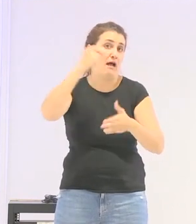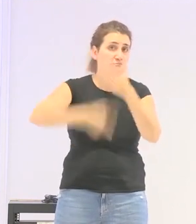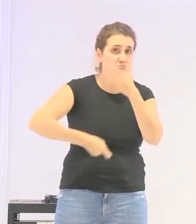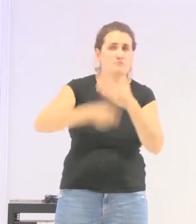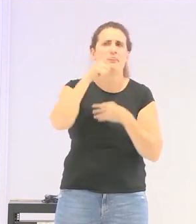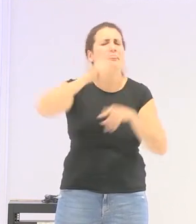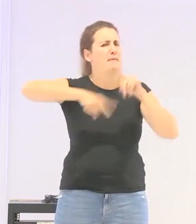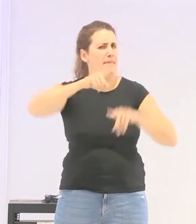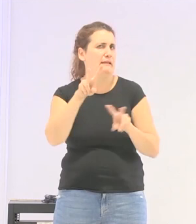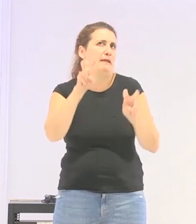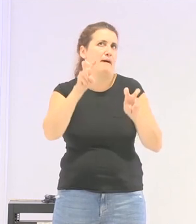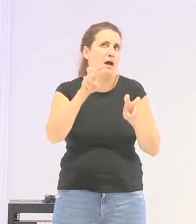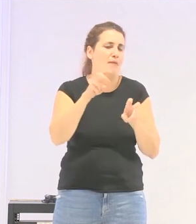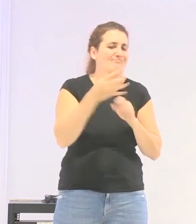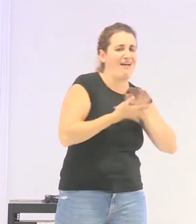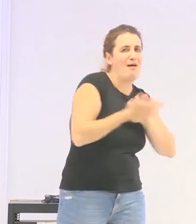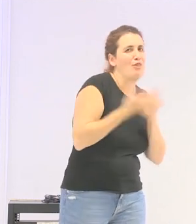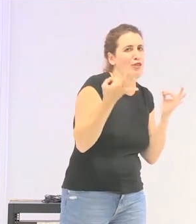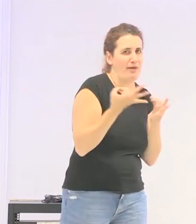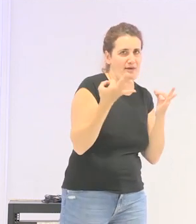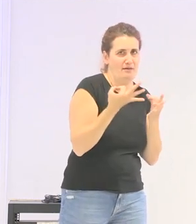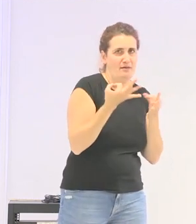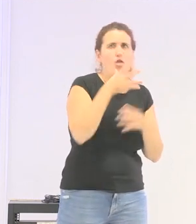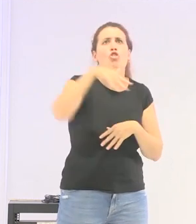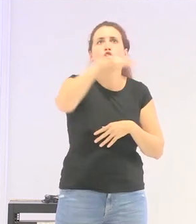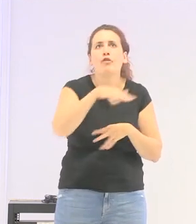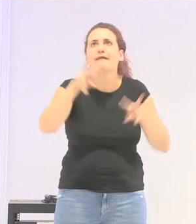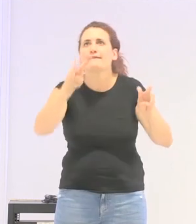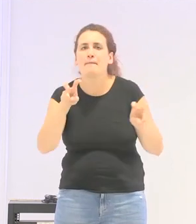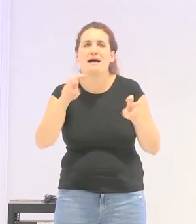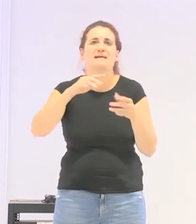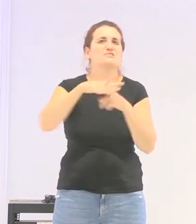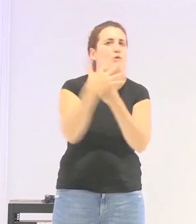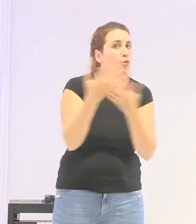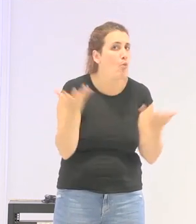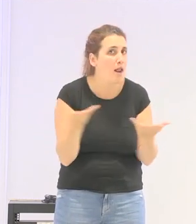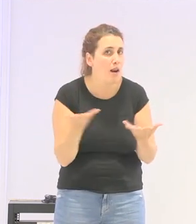mucho del contexto, evidentemente, donde estas se estén produciendo también, porque, bueno,